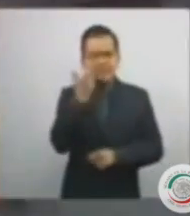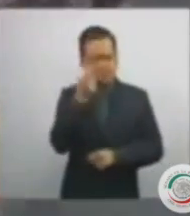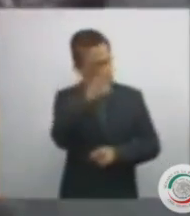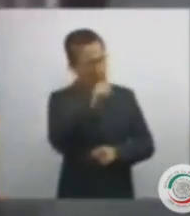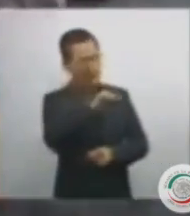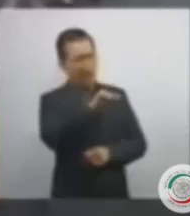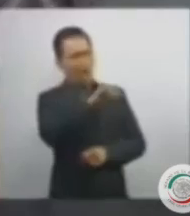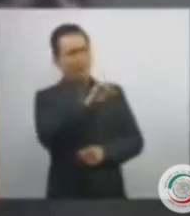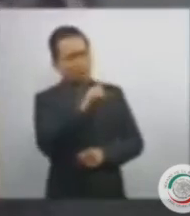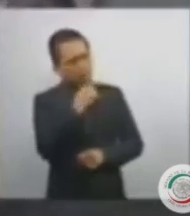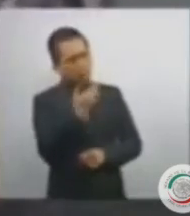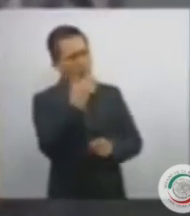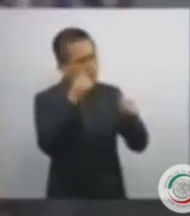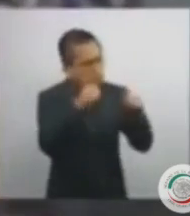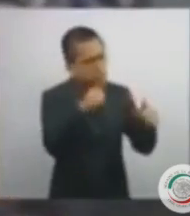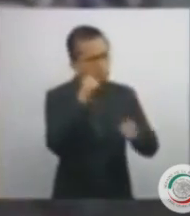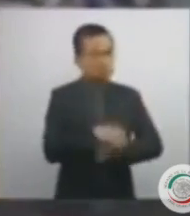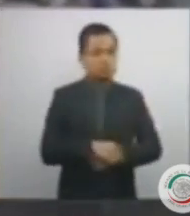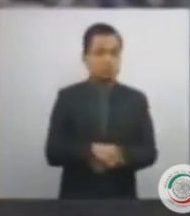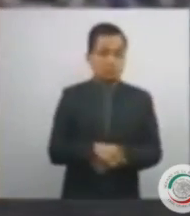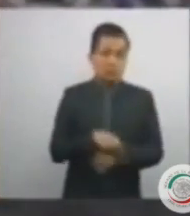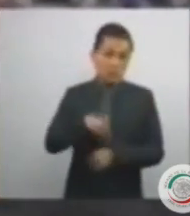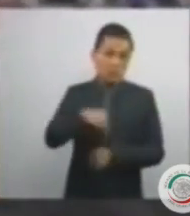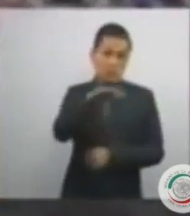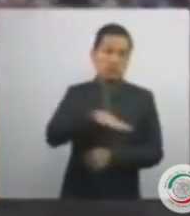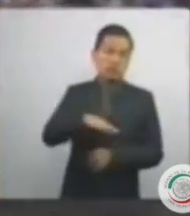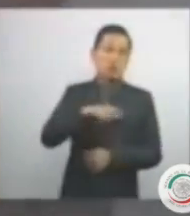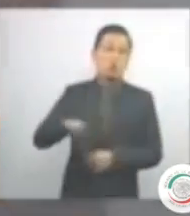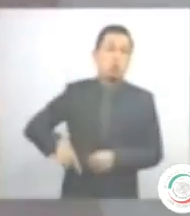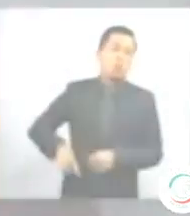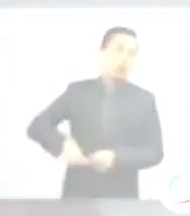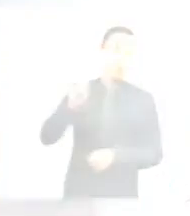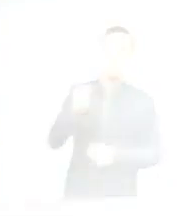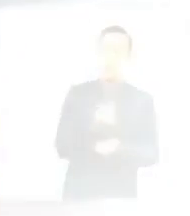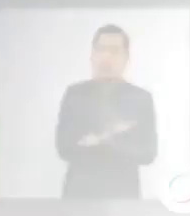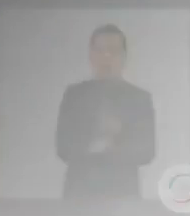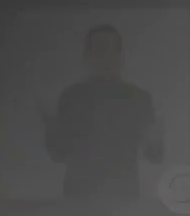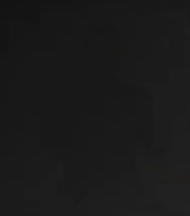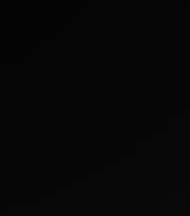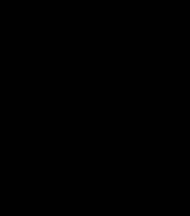señor Córdoba, de ser una nación democrática, se tiene que escuchar al pueblo. Es cuanto.